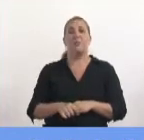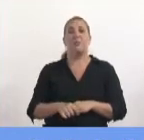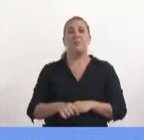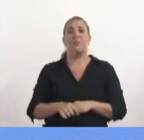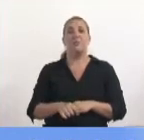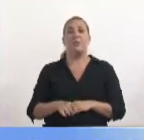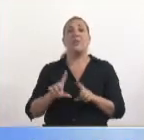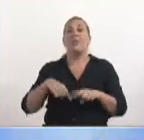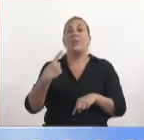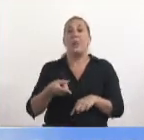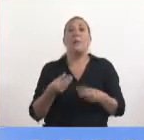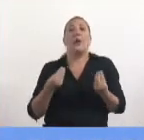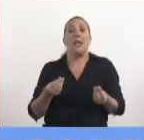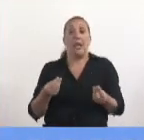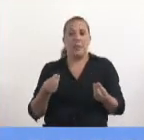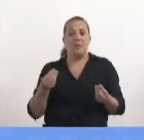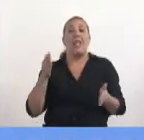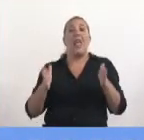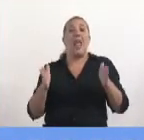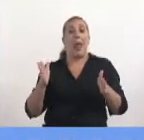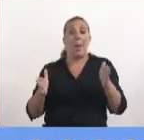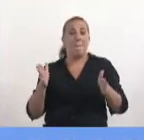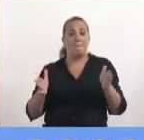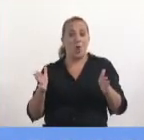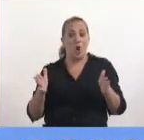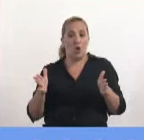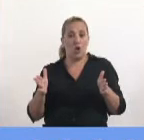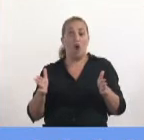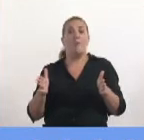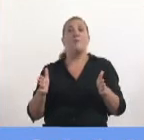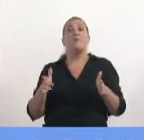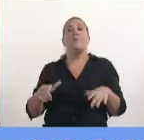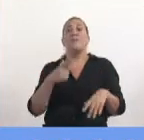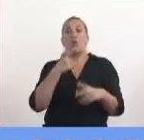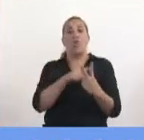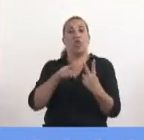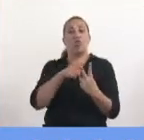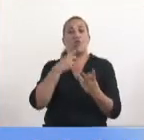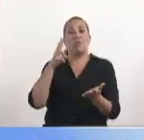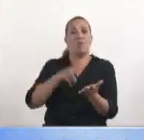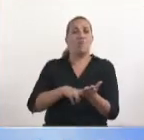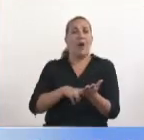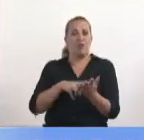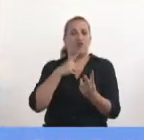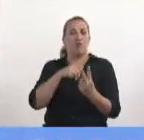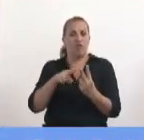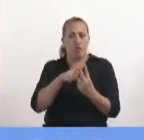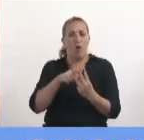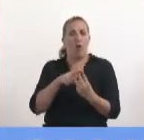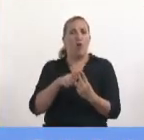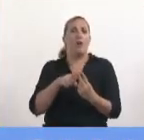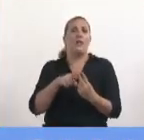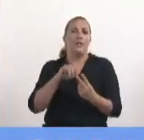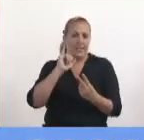pasamos a una época donde la administración de los dos impuestos indirectos por excelencia, donde sí